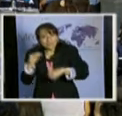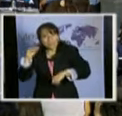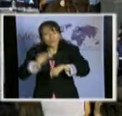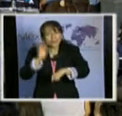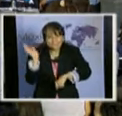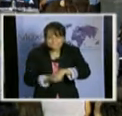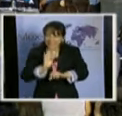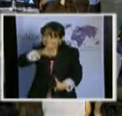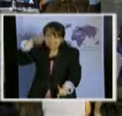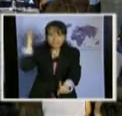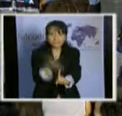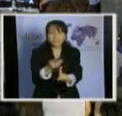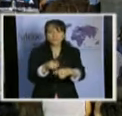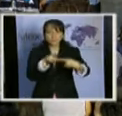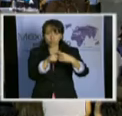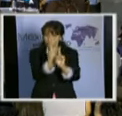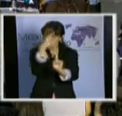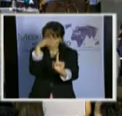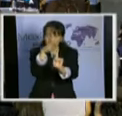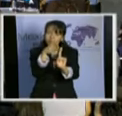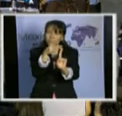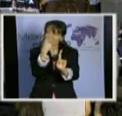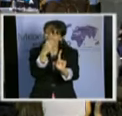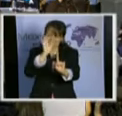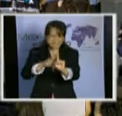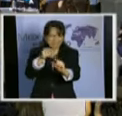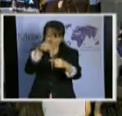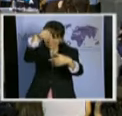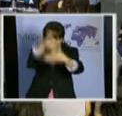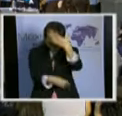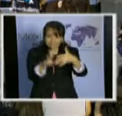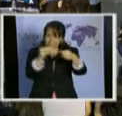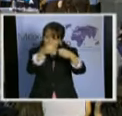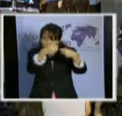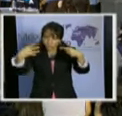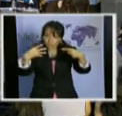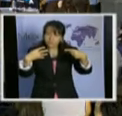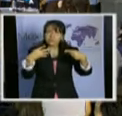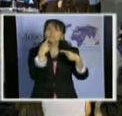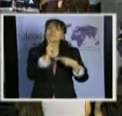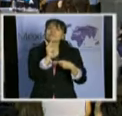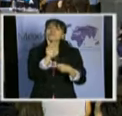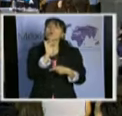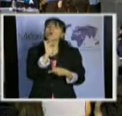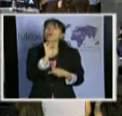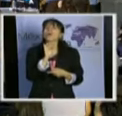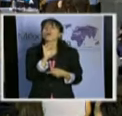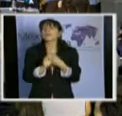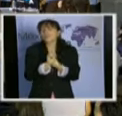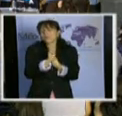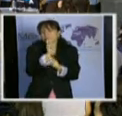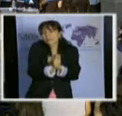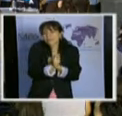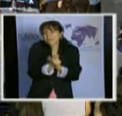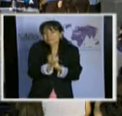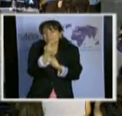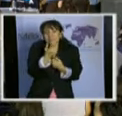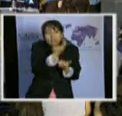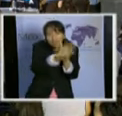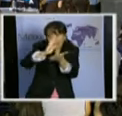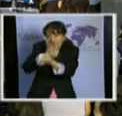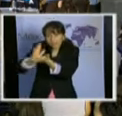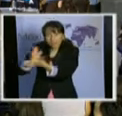y cuando hemos tenido, pues como dijiste, el tema ha sido la distribución, ¿no? Hoy me quedo con el tema de que las perspectivas no son